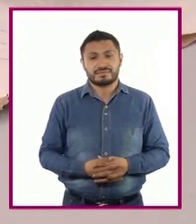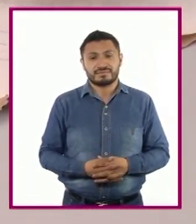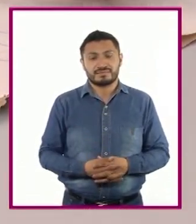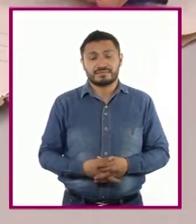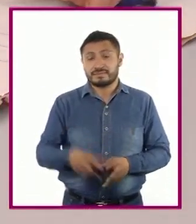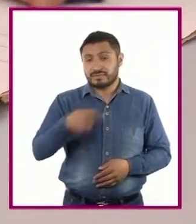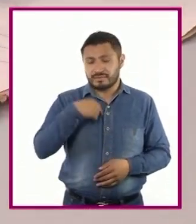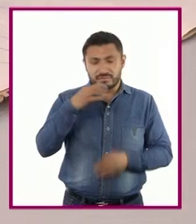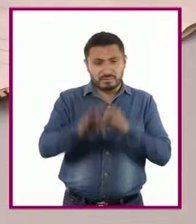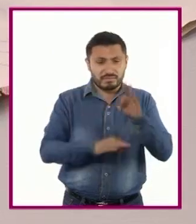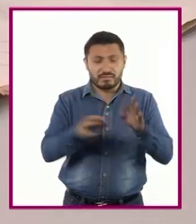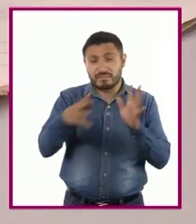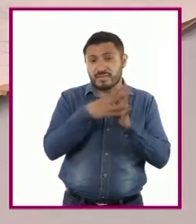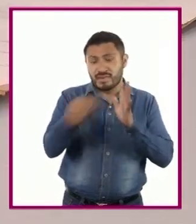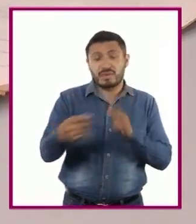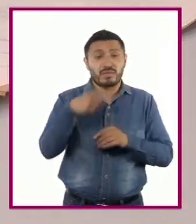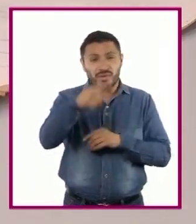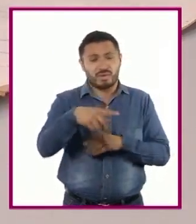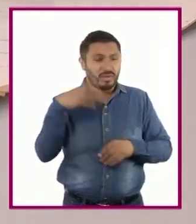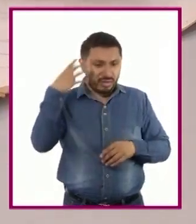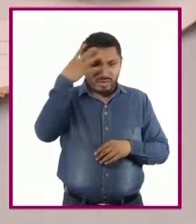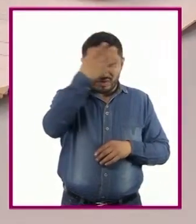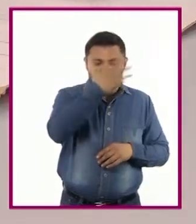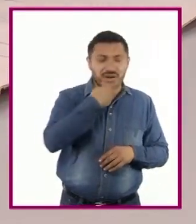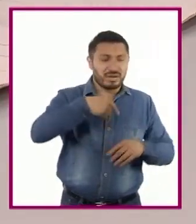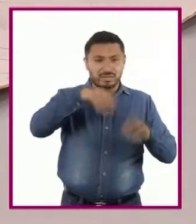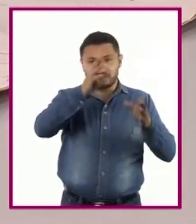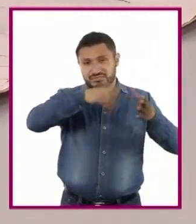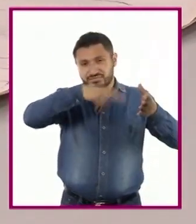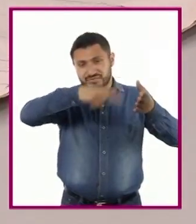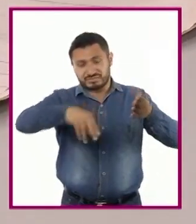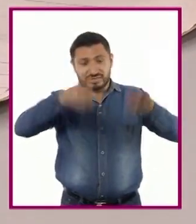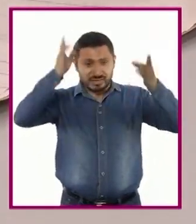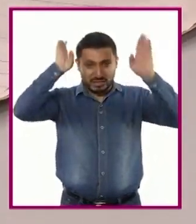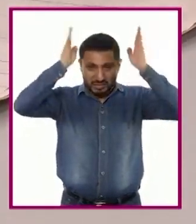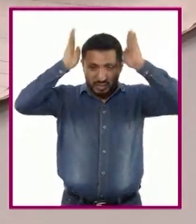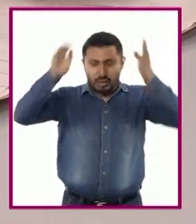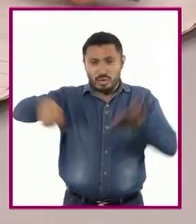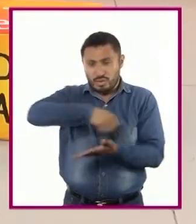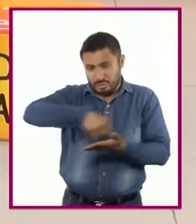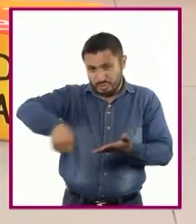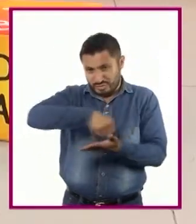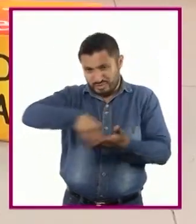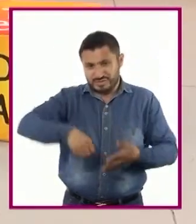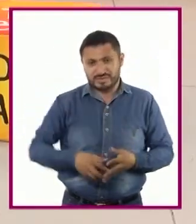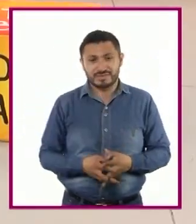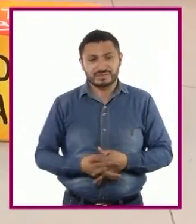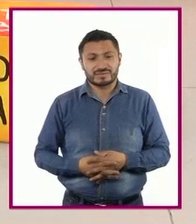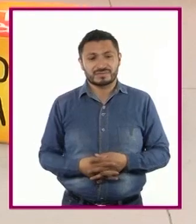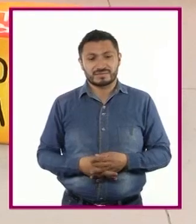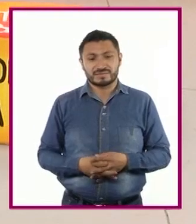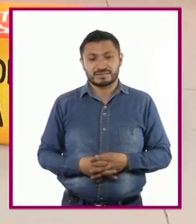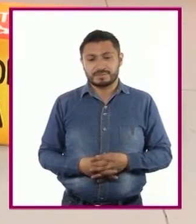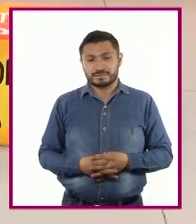Yo trato de copiar tu fabulosísima obra de tu burro de planchar.